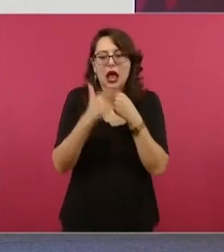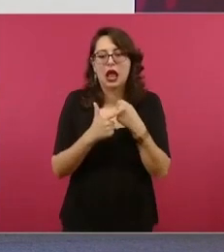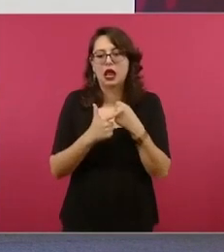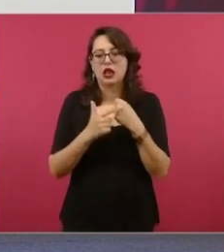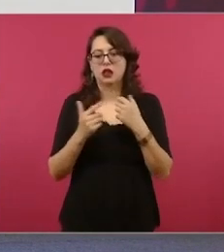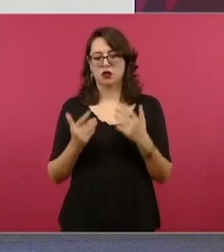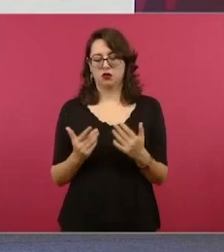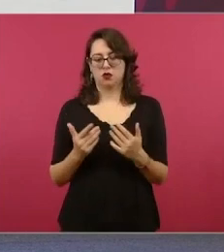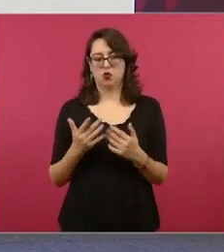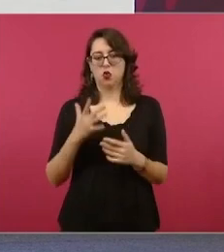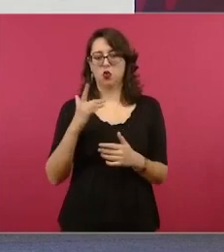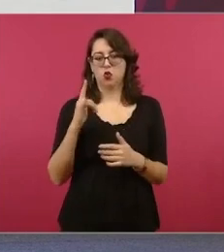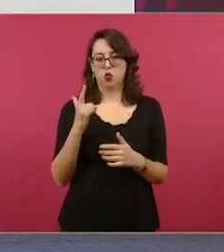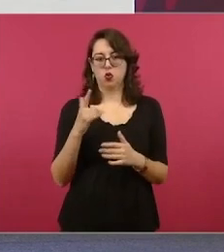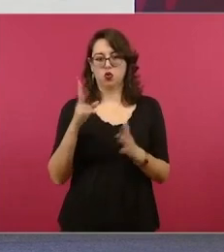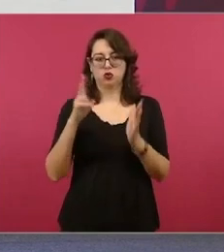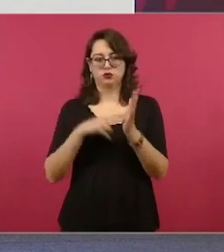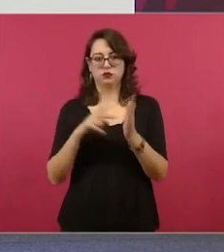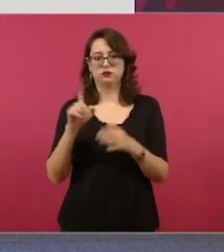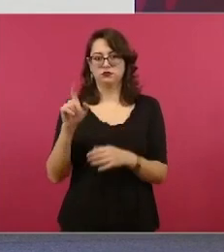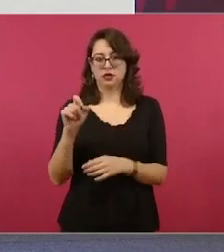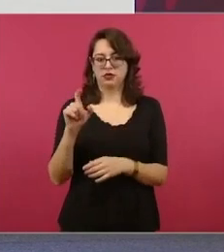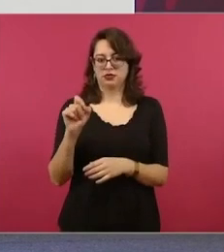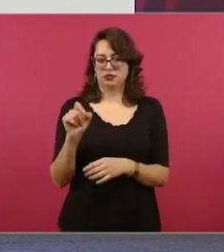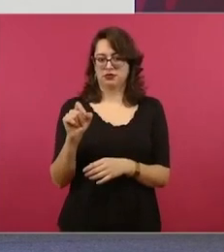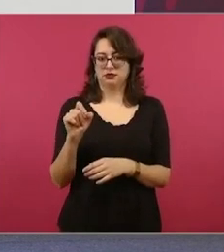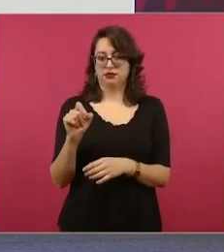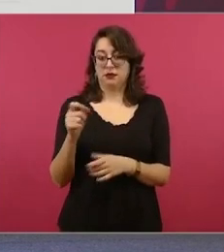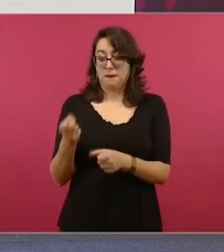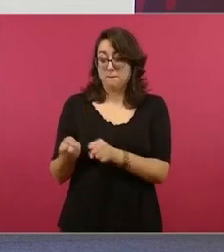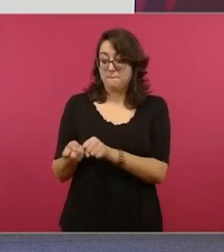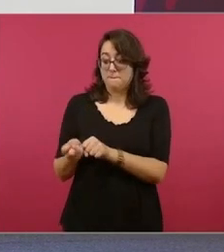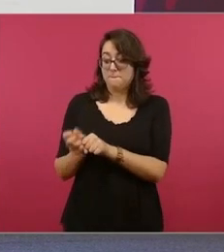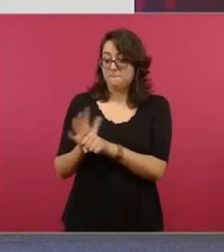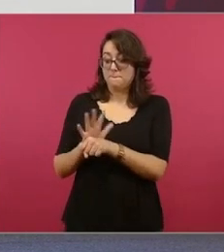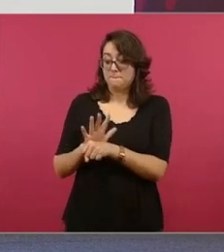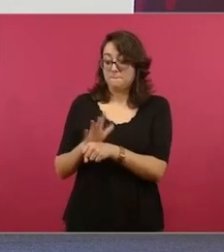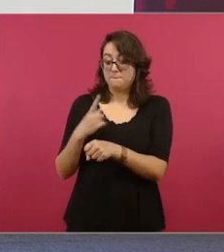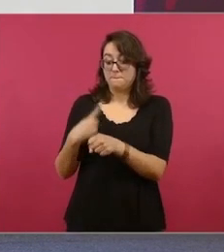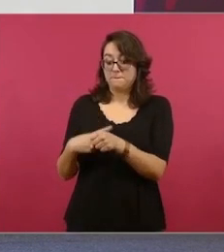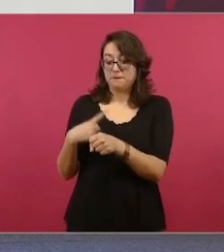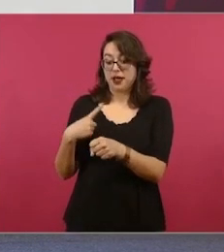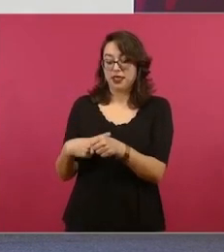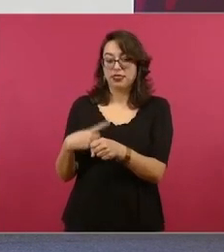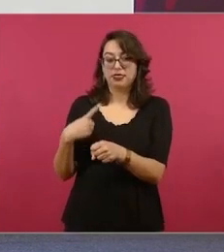en julio del 22, saliendo de la pandemia.